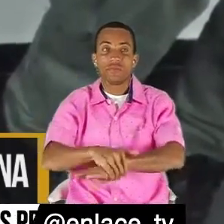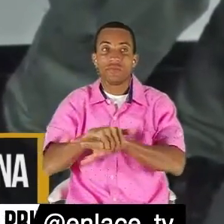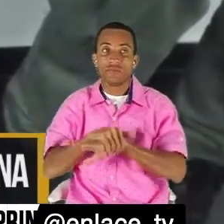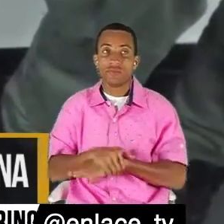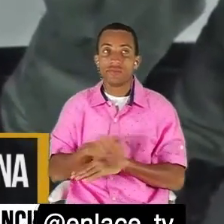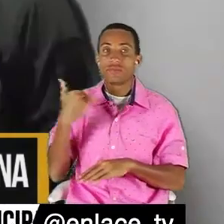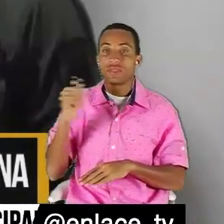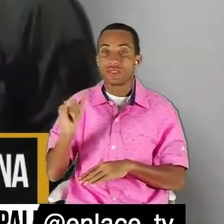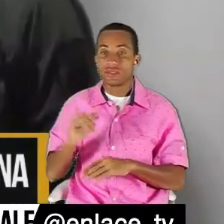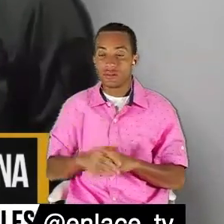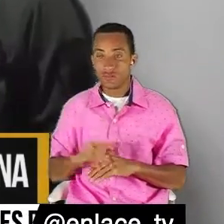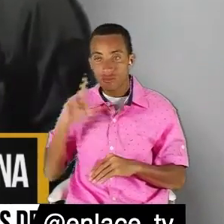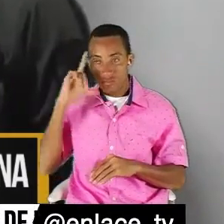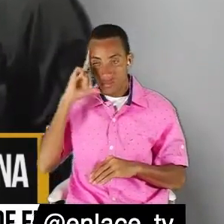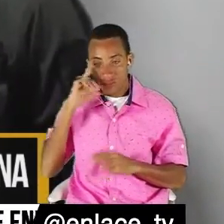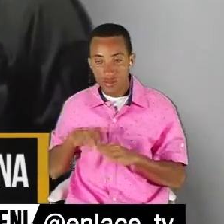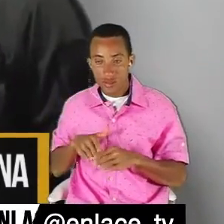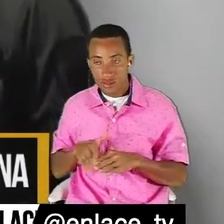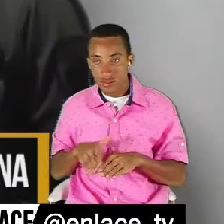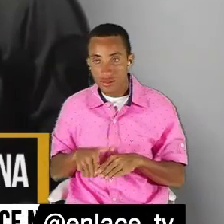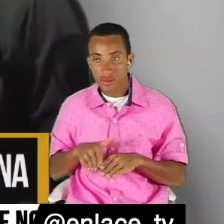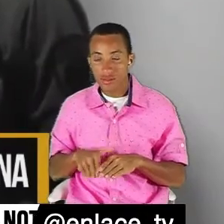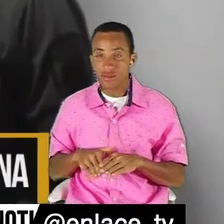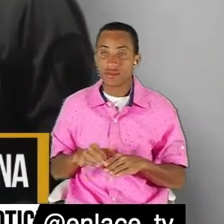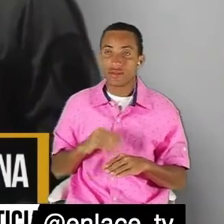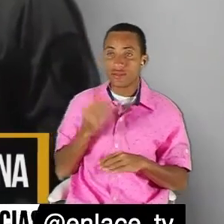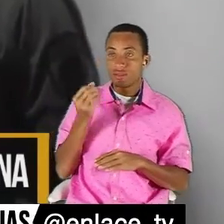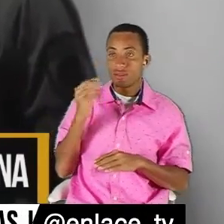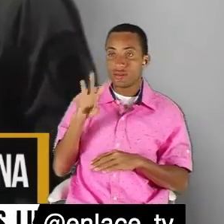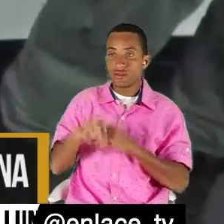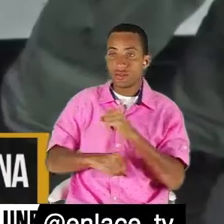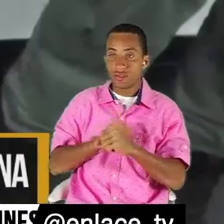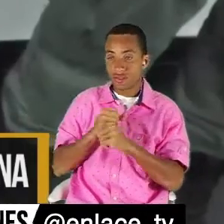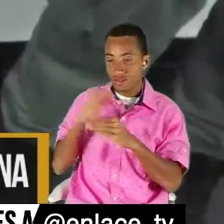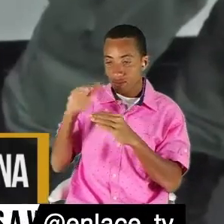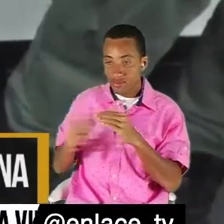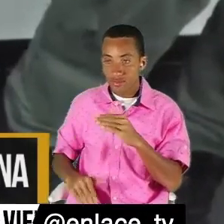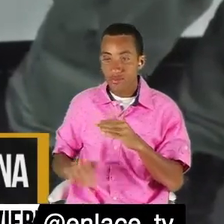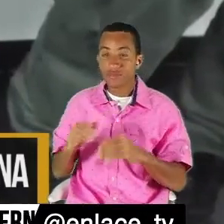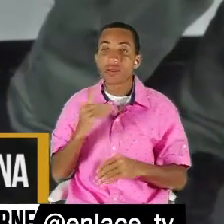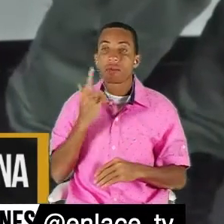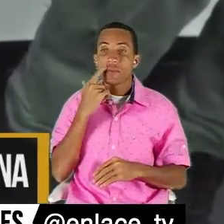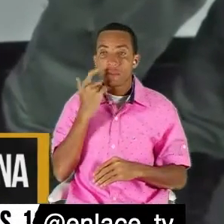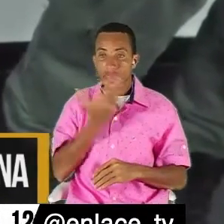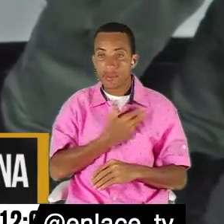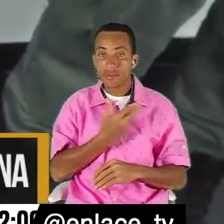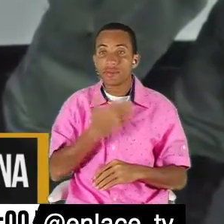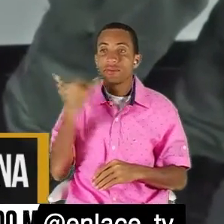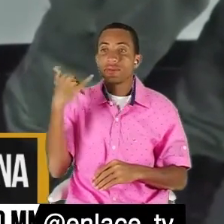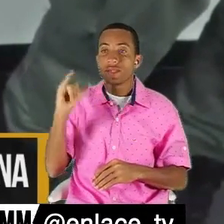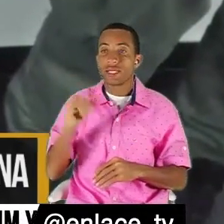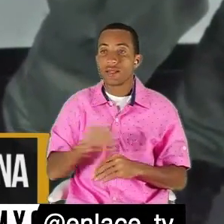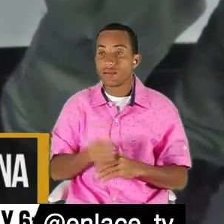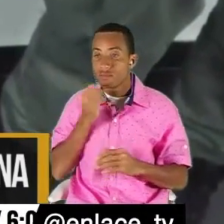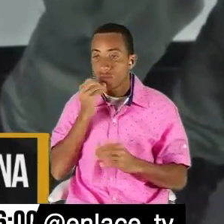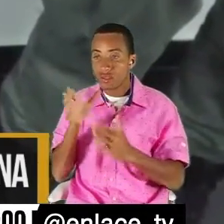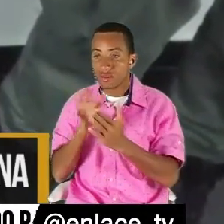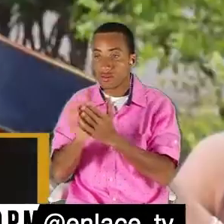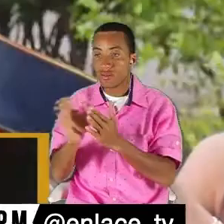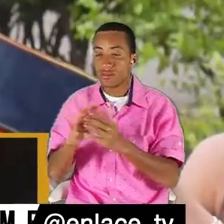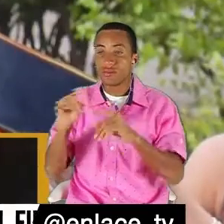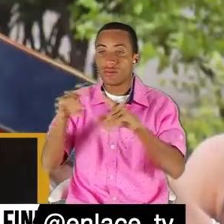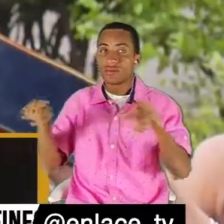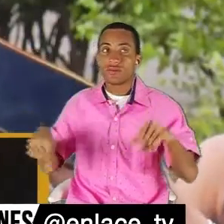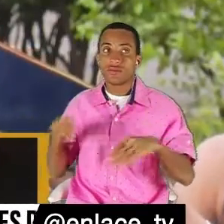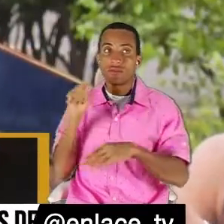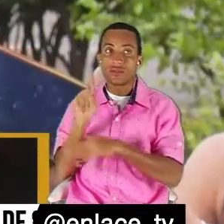el delito de acto sexual abusivo con menor de 14 años de edad. Los padres de la menor ya instauraron la respectiva denuncia en la fiscalía.